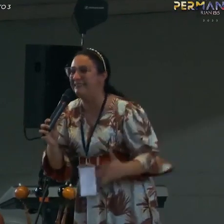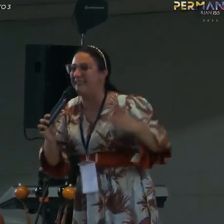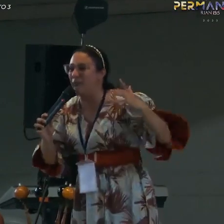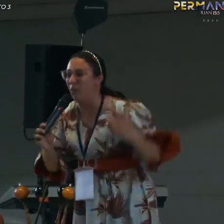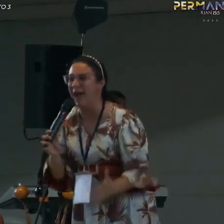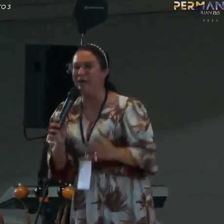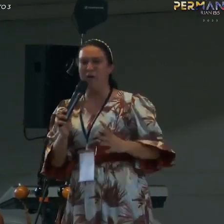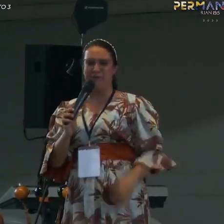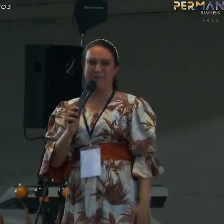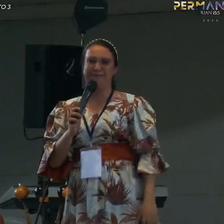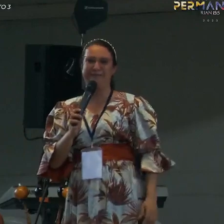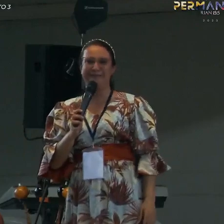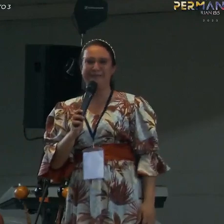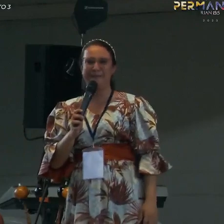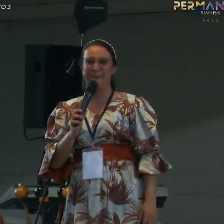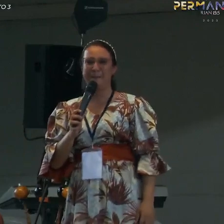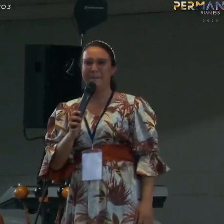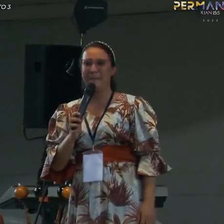extremadamente bueno.